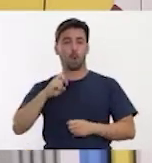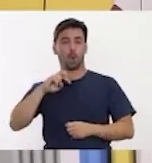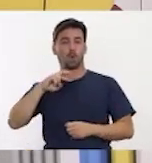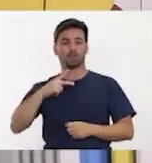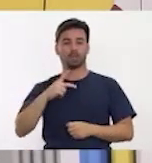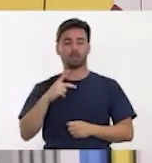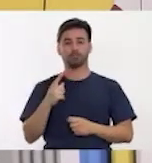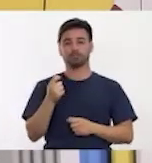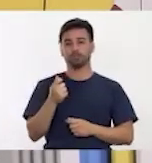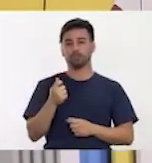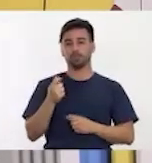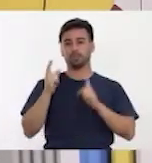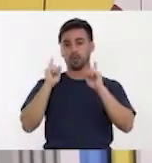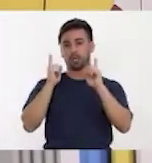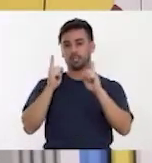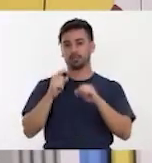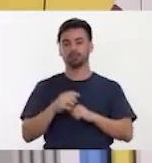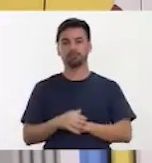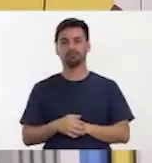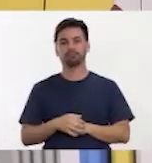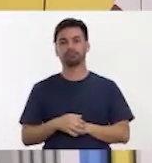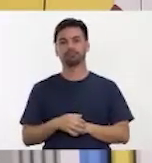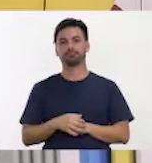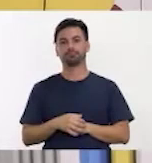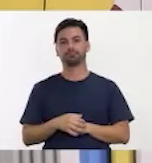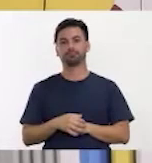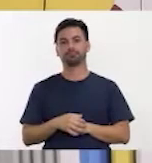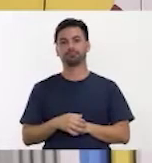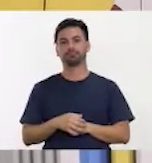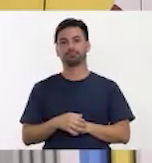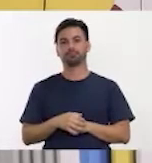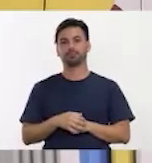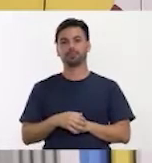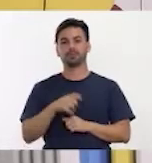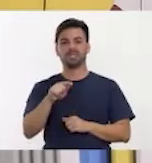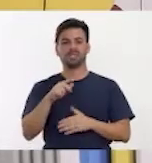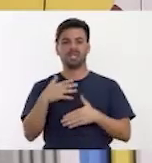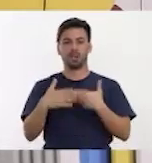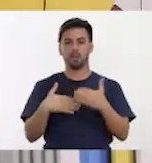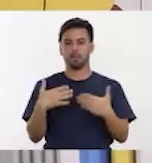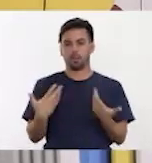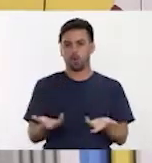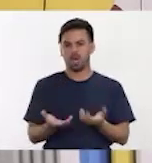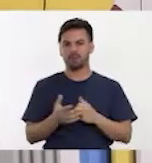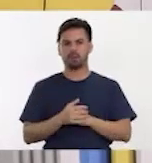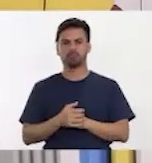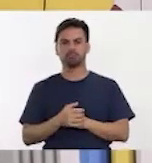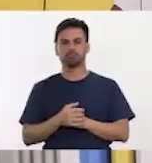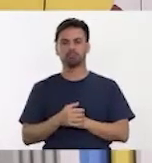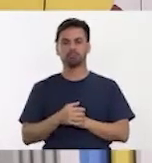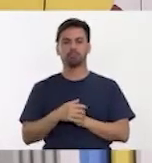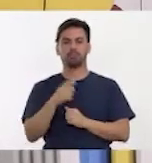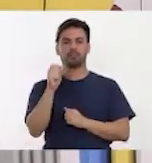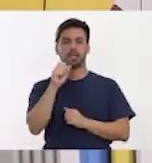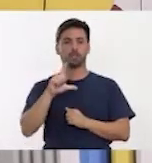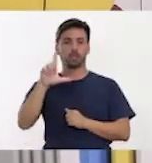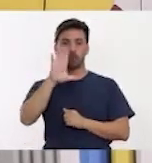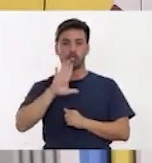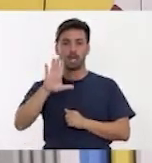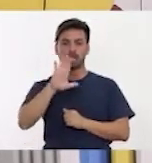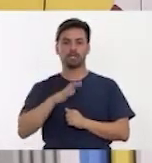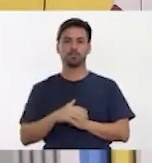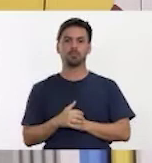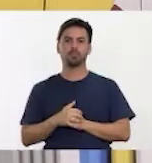la reconstrucción del capitalismo y las consecuencias para el socialismo y la